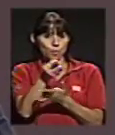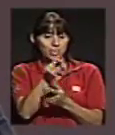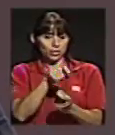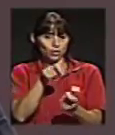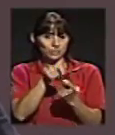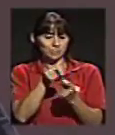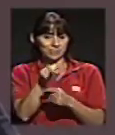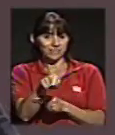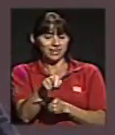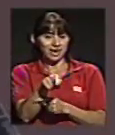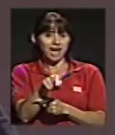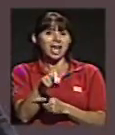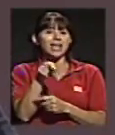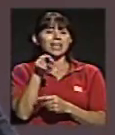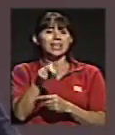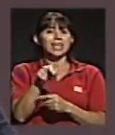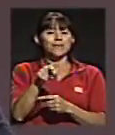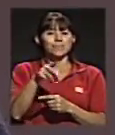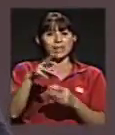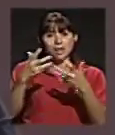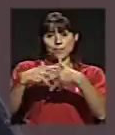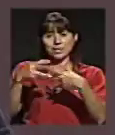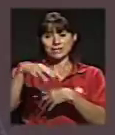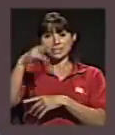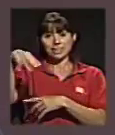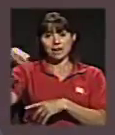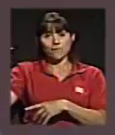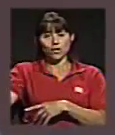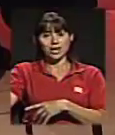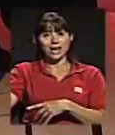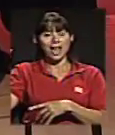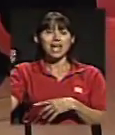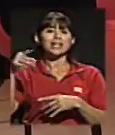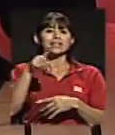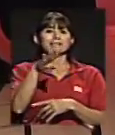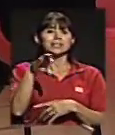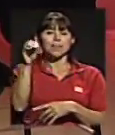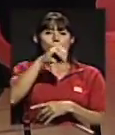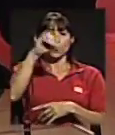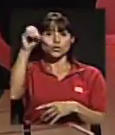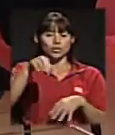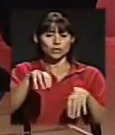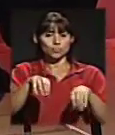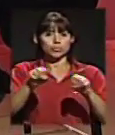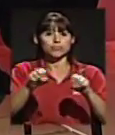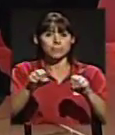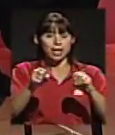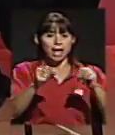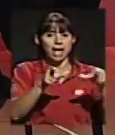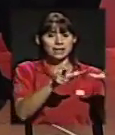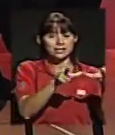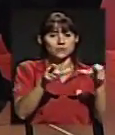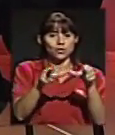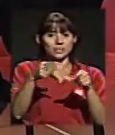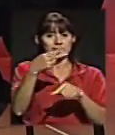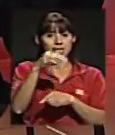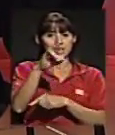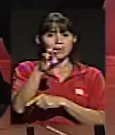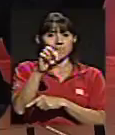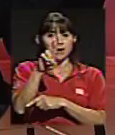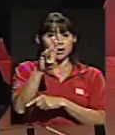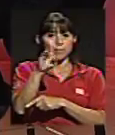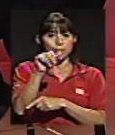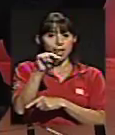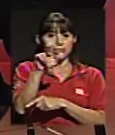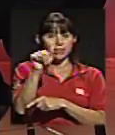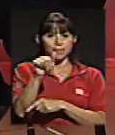documento de Telefónica se especifica que Telefónica se hace del 100% de las acciones de Iberbanda. ¿Eso fue cuántos meses antes de que iniciara aquí el